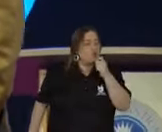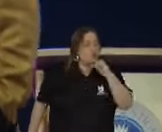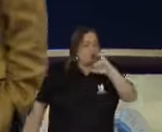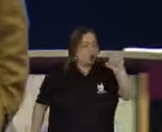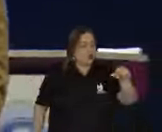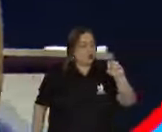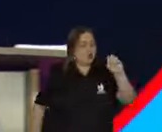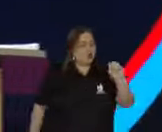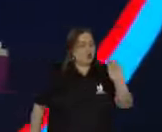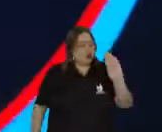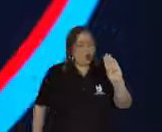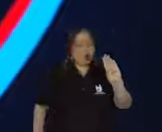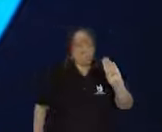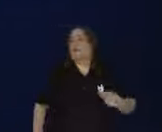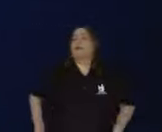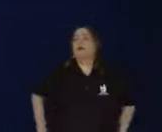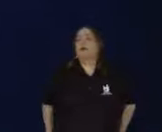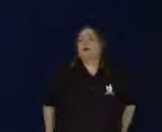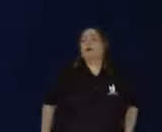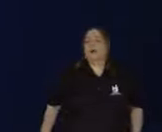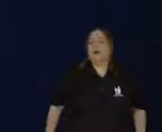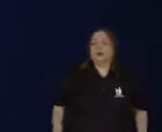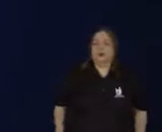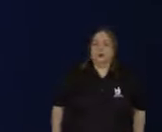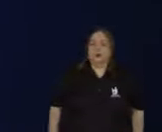Jobito para los amigos.